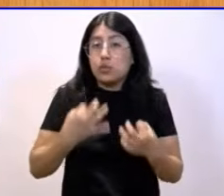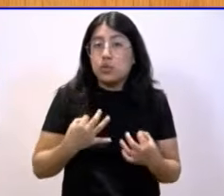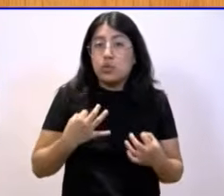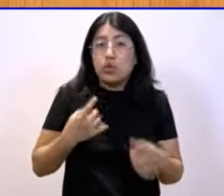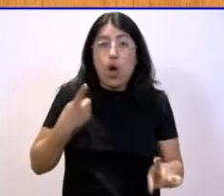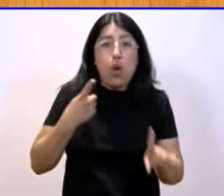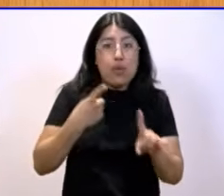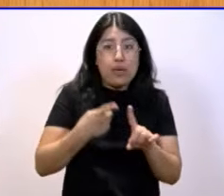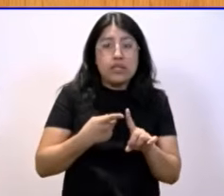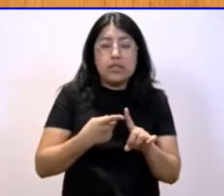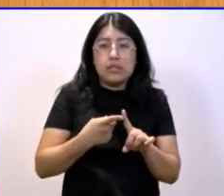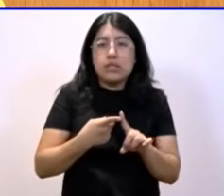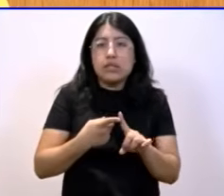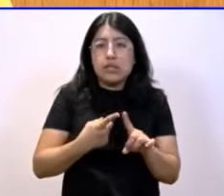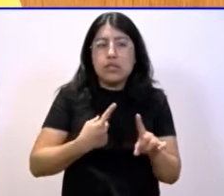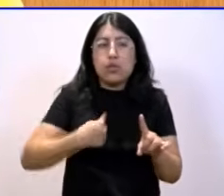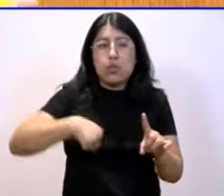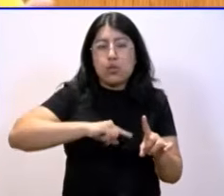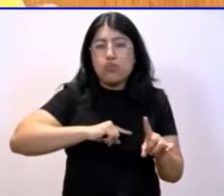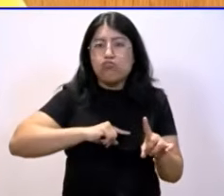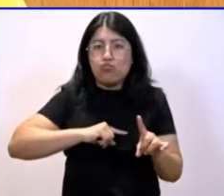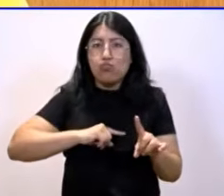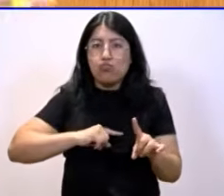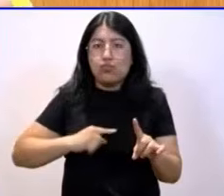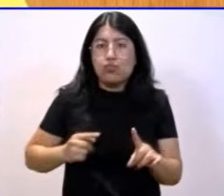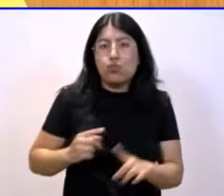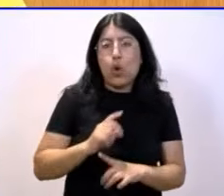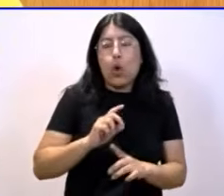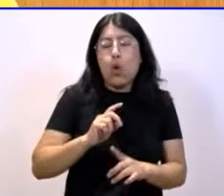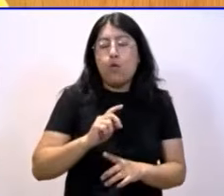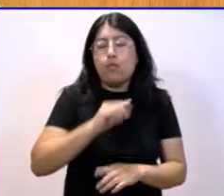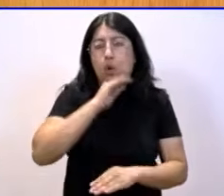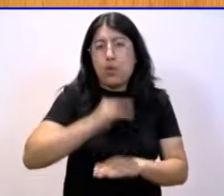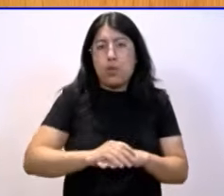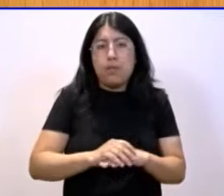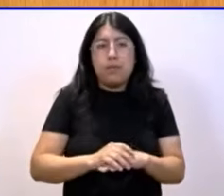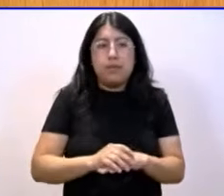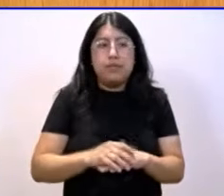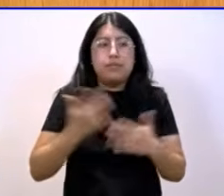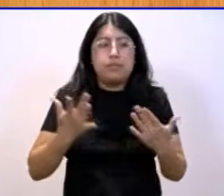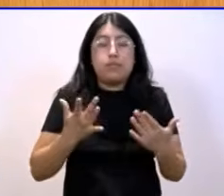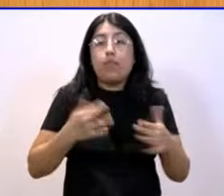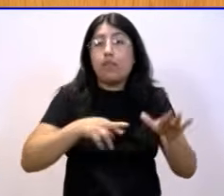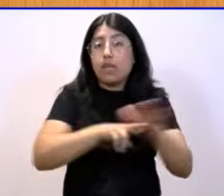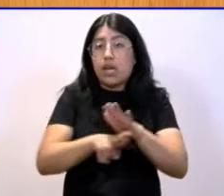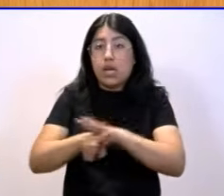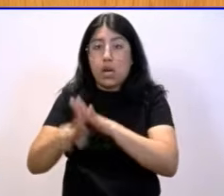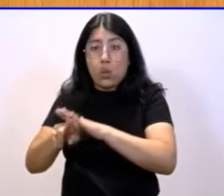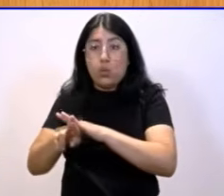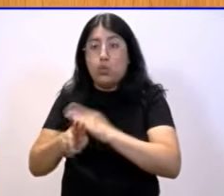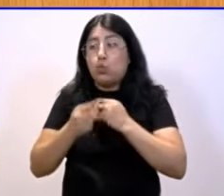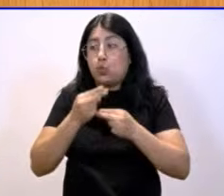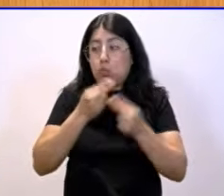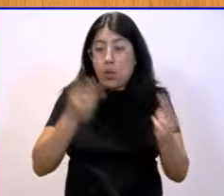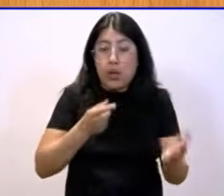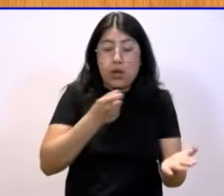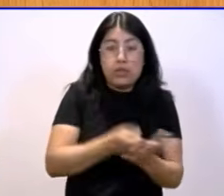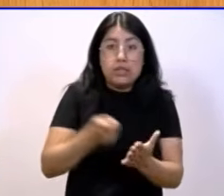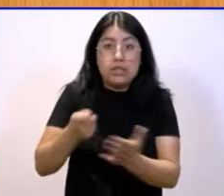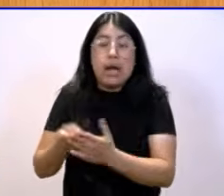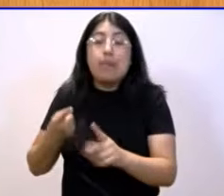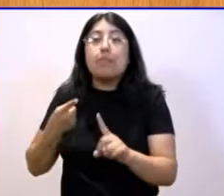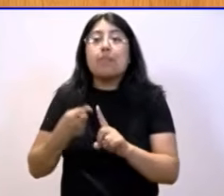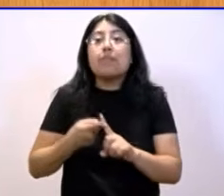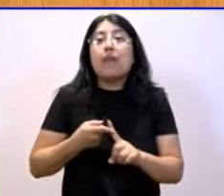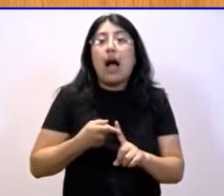finalidad que debemos cumplir, ¿no? En ese sentido, destinemos los recursos públicos a tener trabajadores